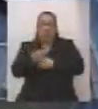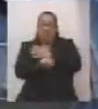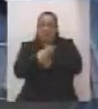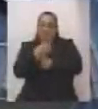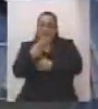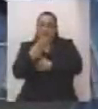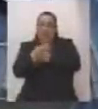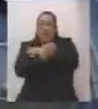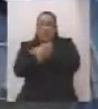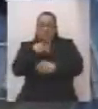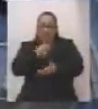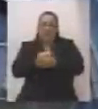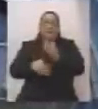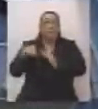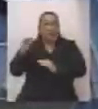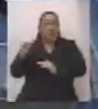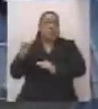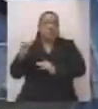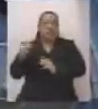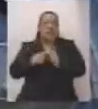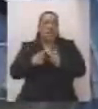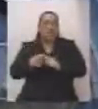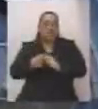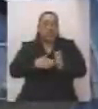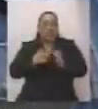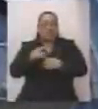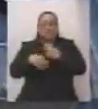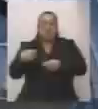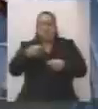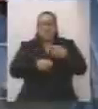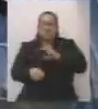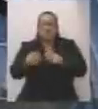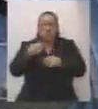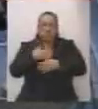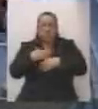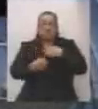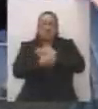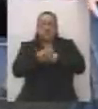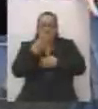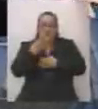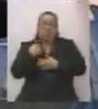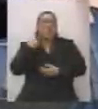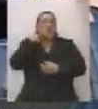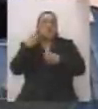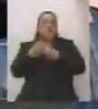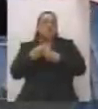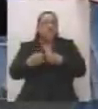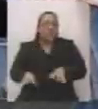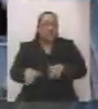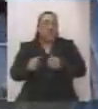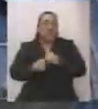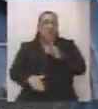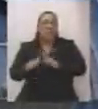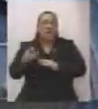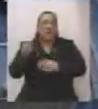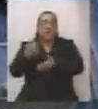capacitas, vas a tener que pagarme más. Y entonces parte de la inversión que realizas en mi capacitación la pierdes a través de los